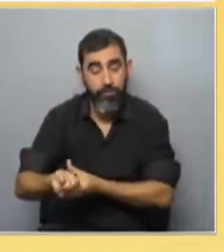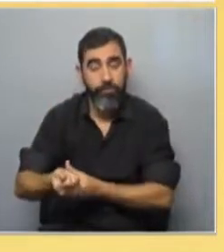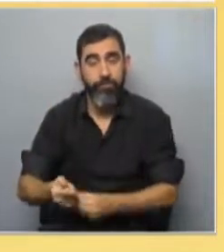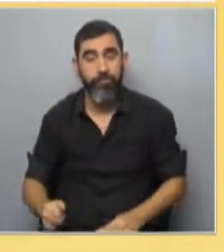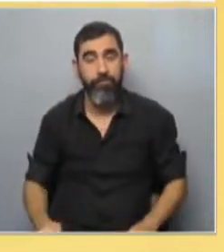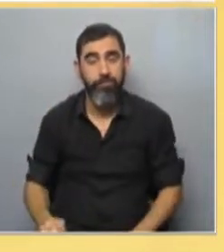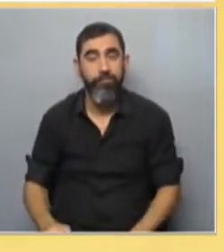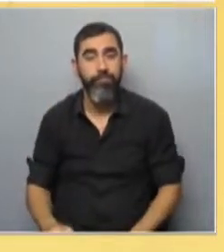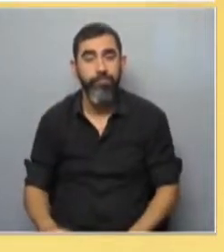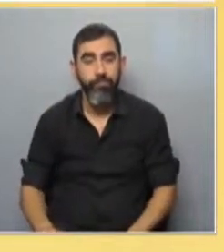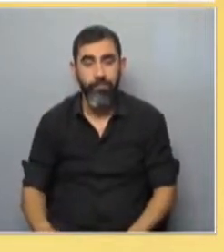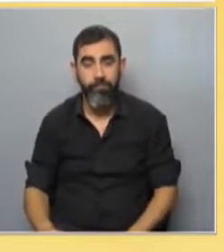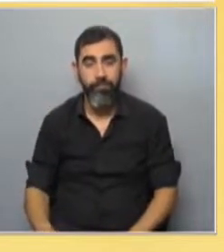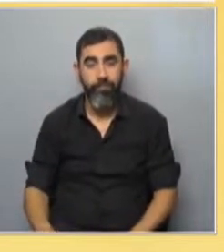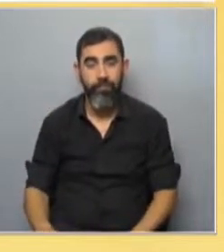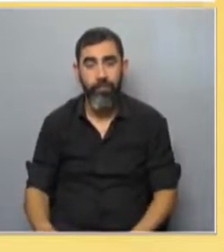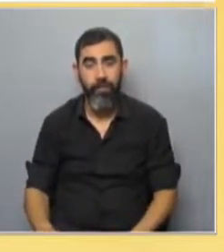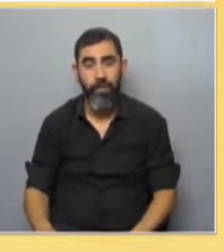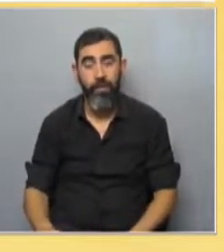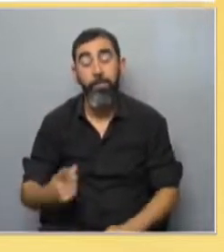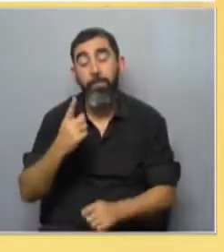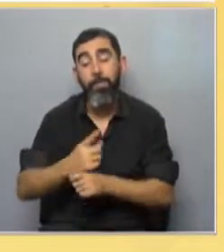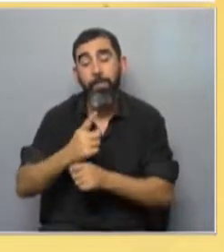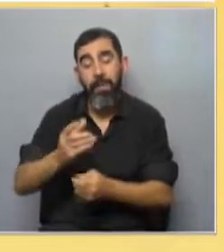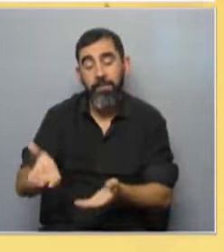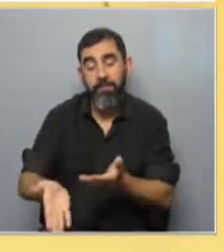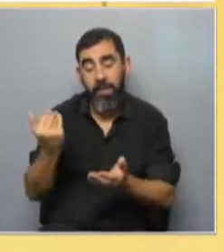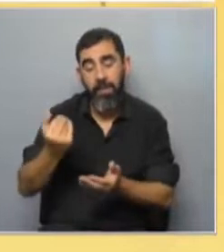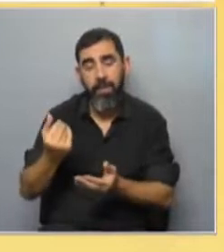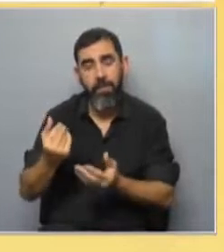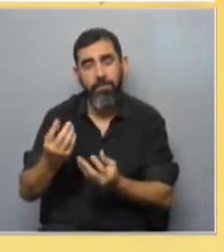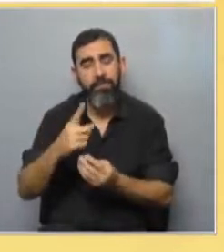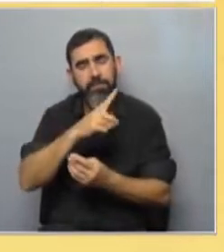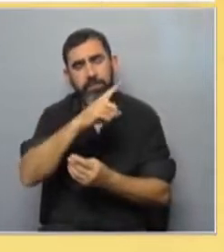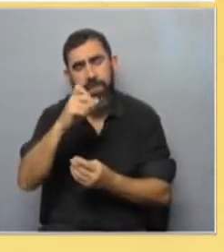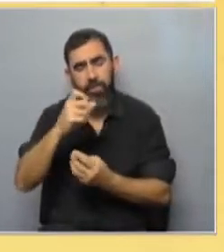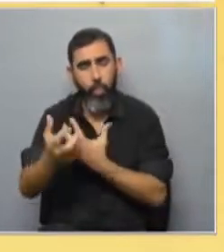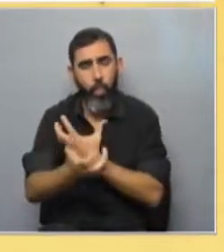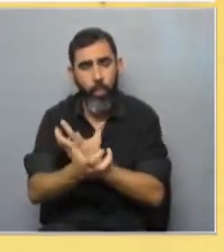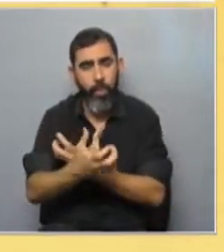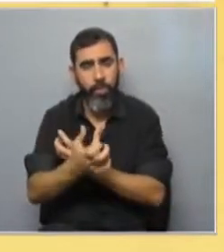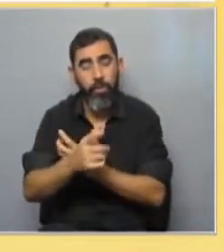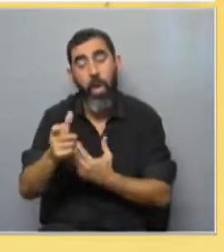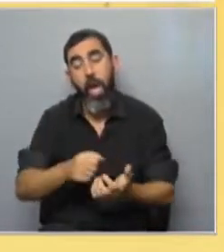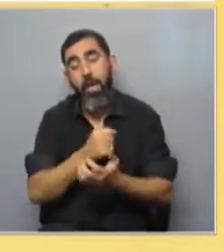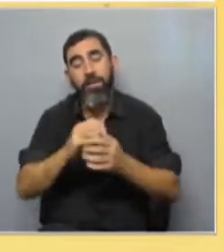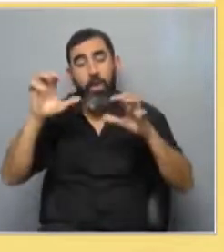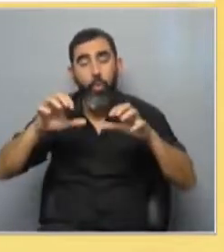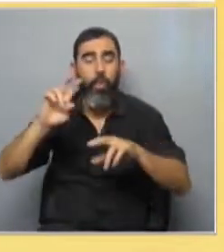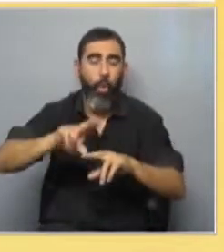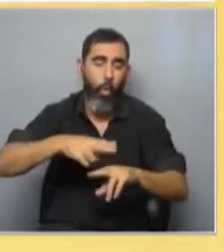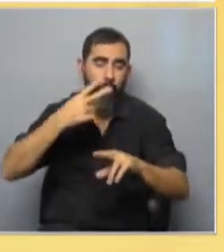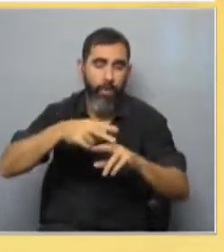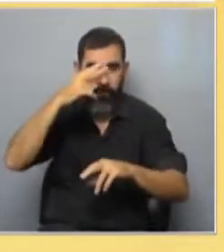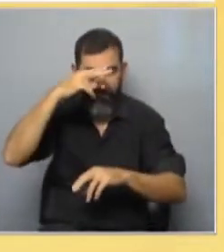Y bueno, y ahí hicieron la primera extracción de unos cuantos cientos, hasta que volvieron las lluvias en aquel verano